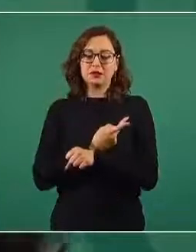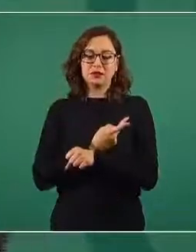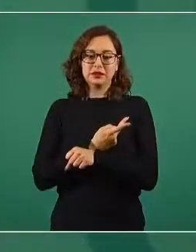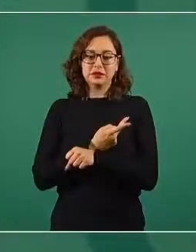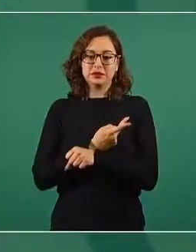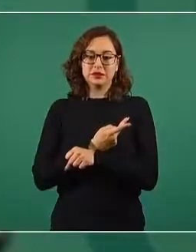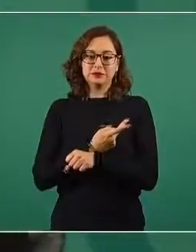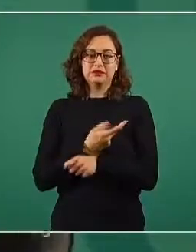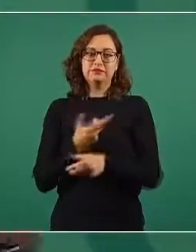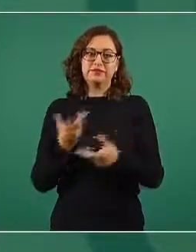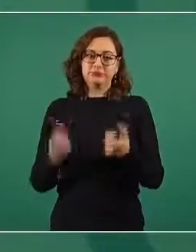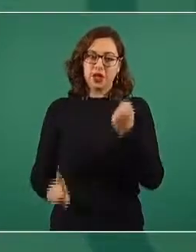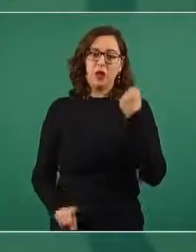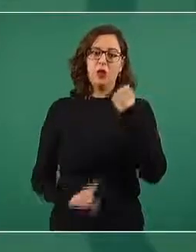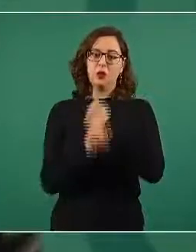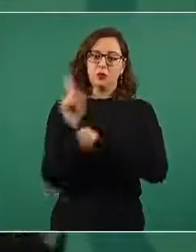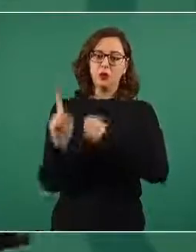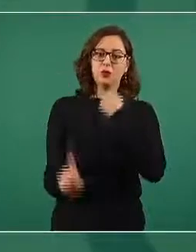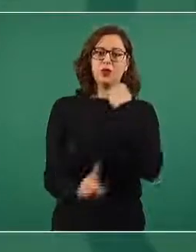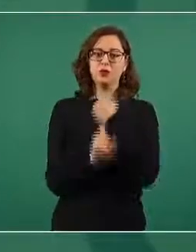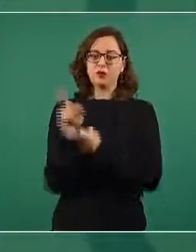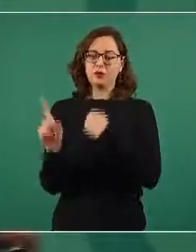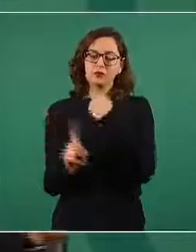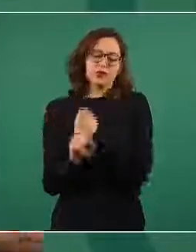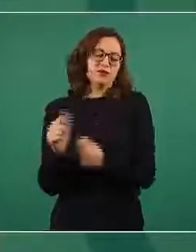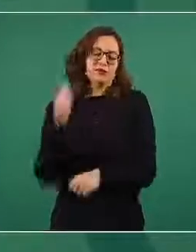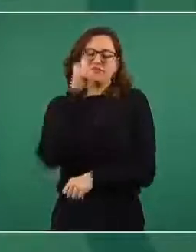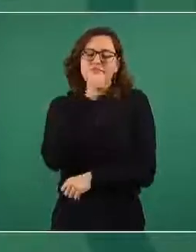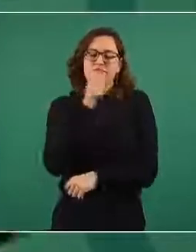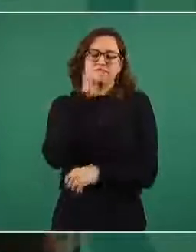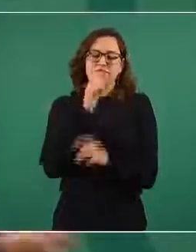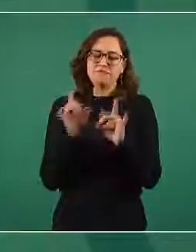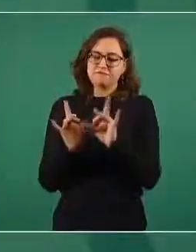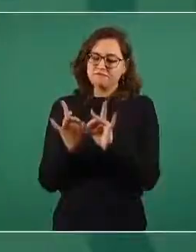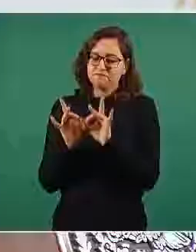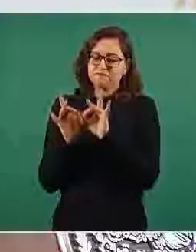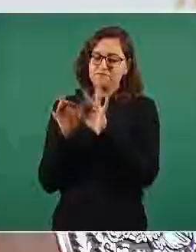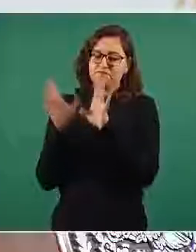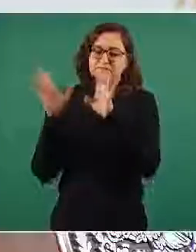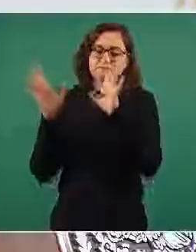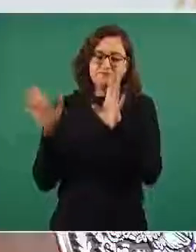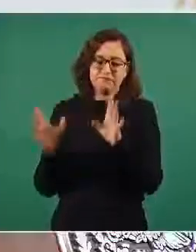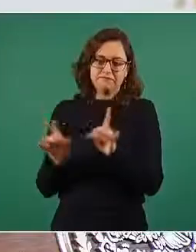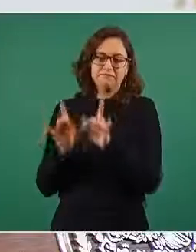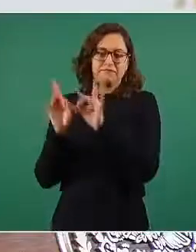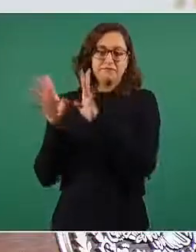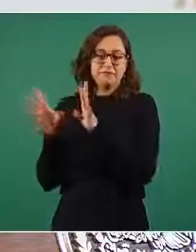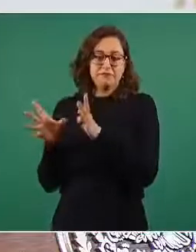los movimientos que hay. Bueno, la Revolución Mexicana